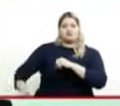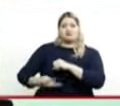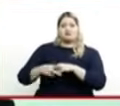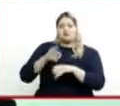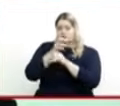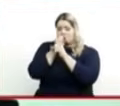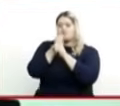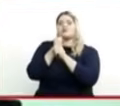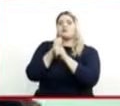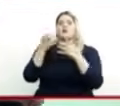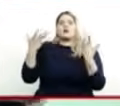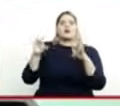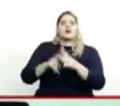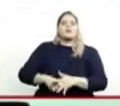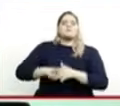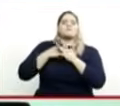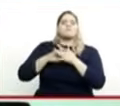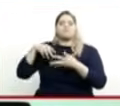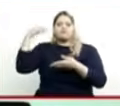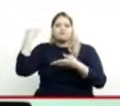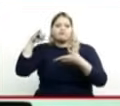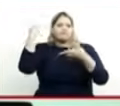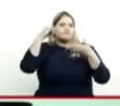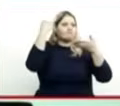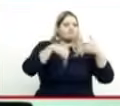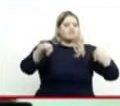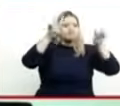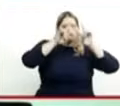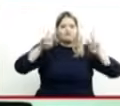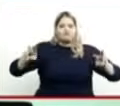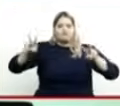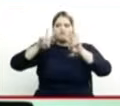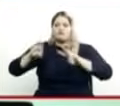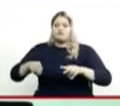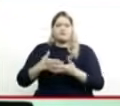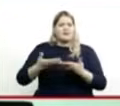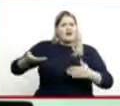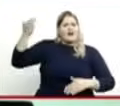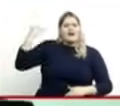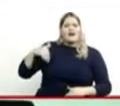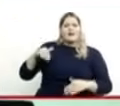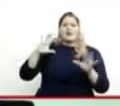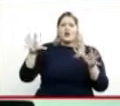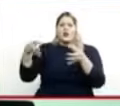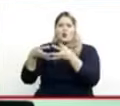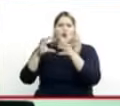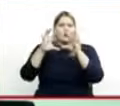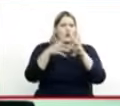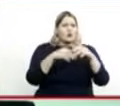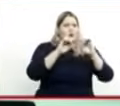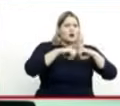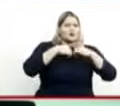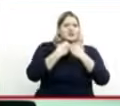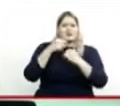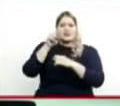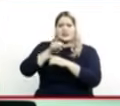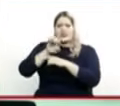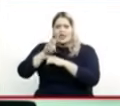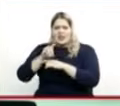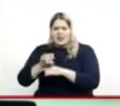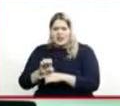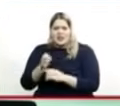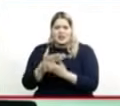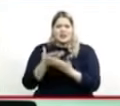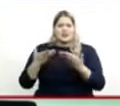Estamos contra la traición de la sede, que regalaban nuestro territorio a los piratas, y vamos